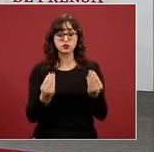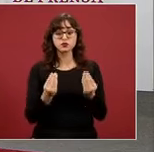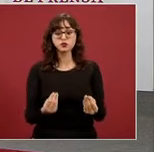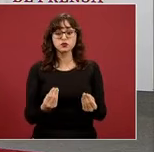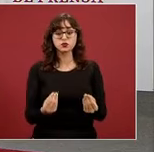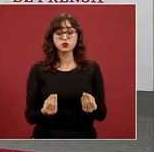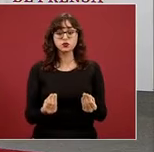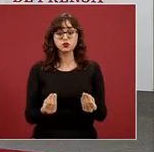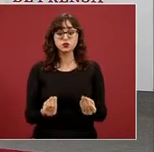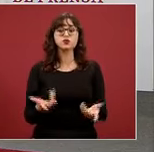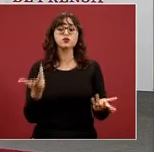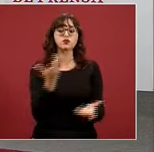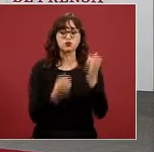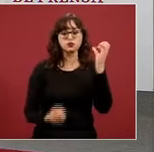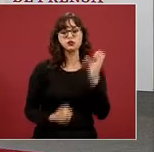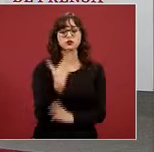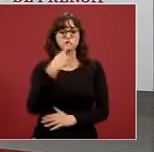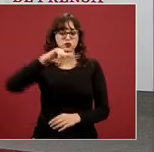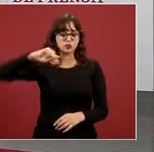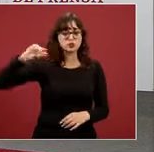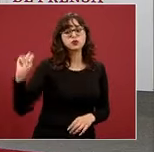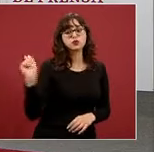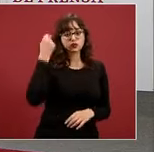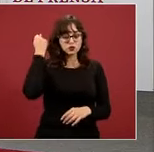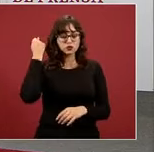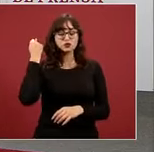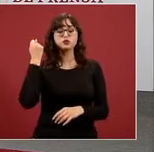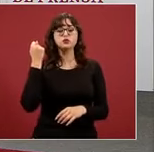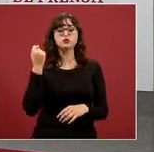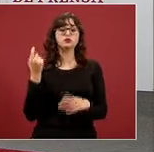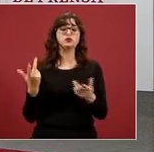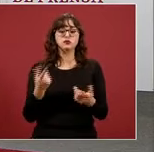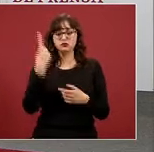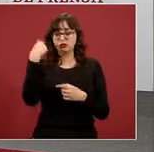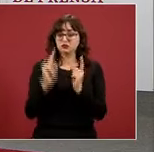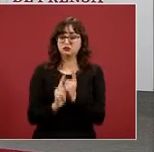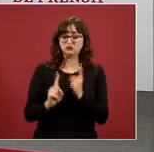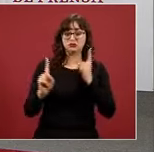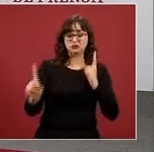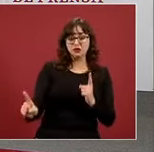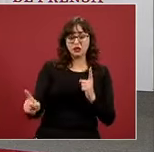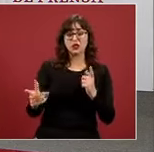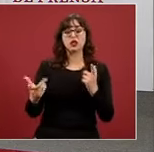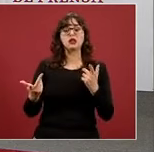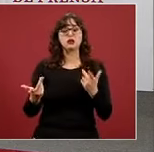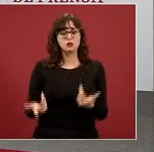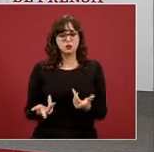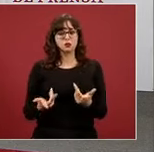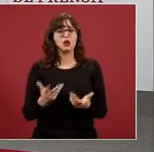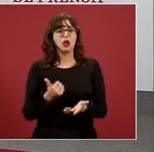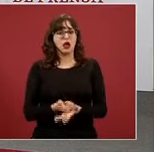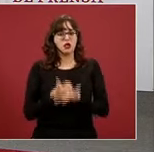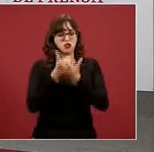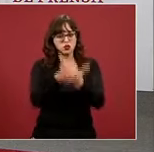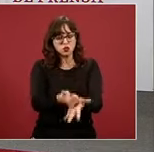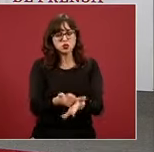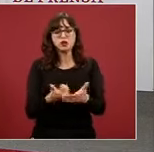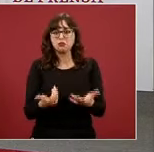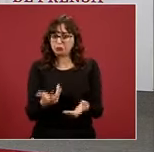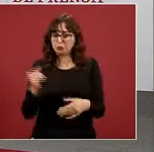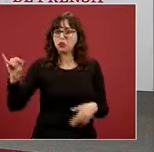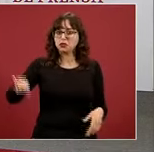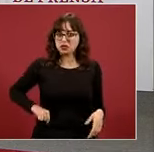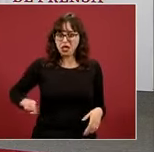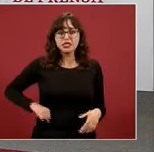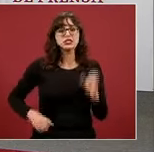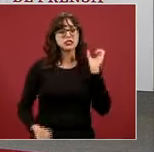con tecnologías y para propiciar la sana distancia y pues no se han logrado cosas interesantes